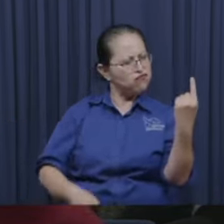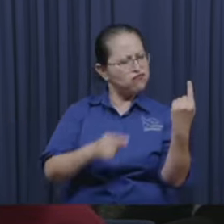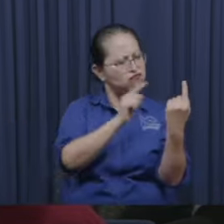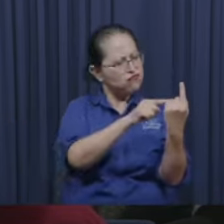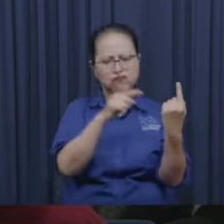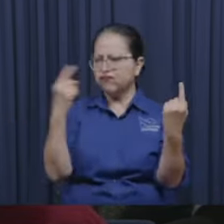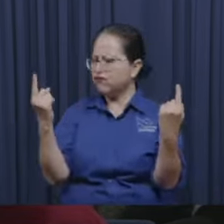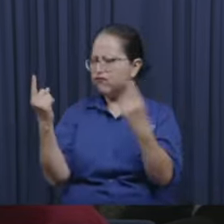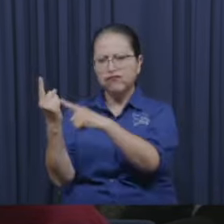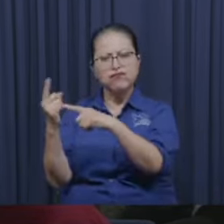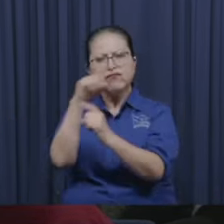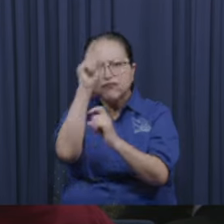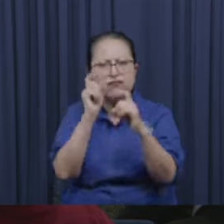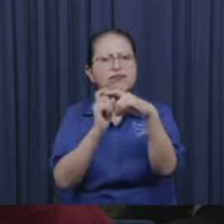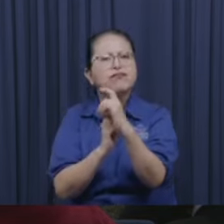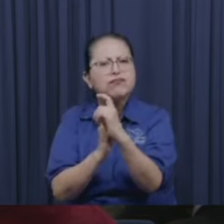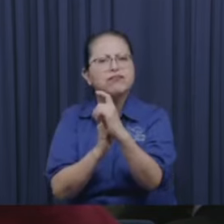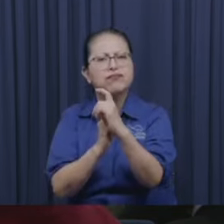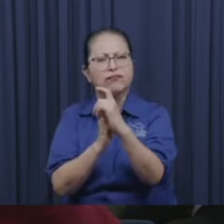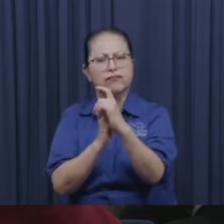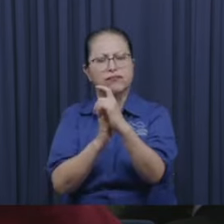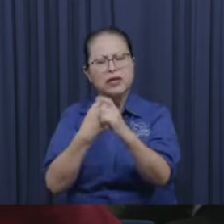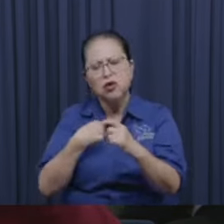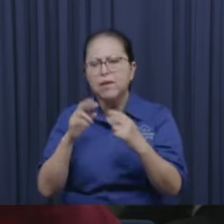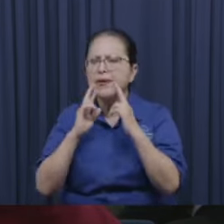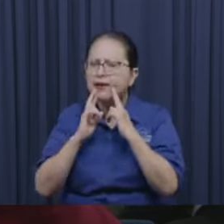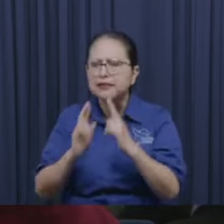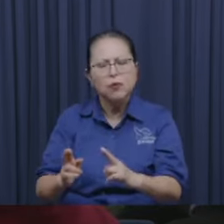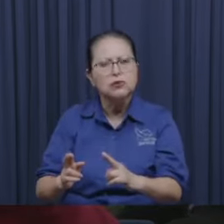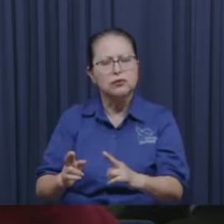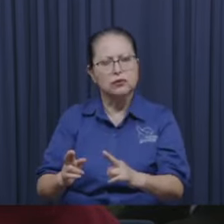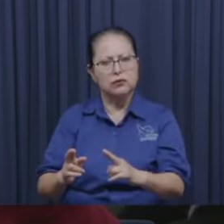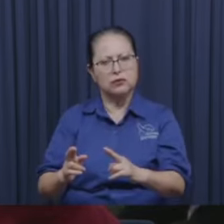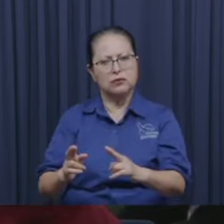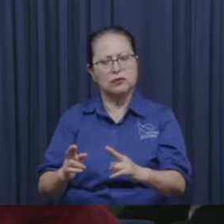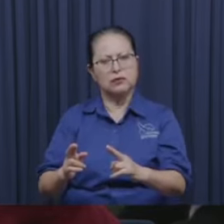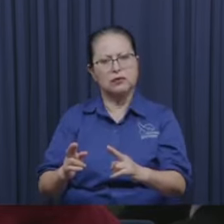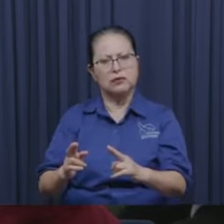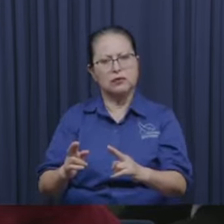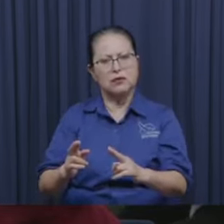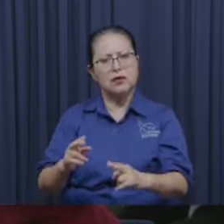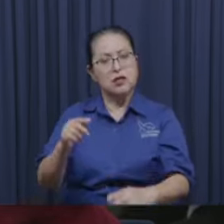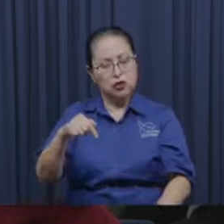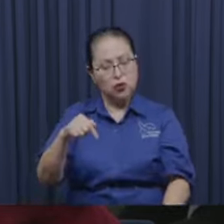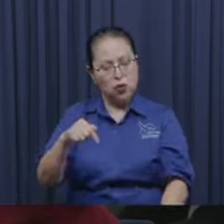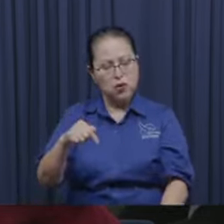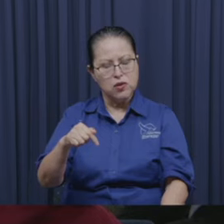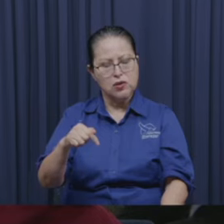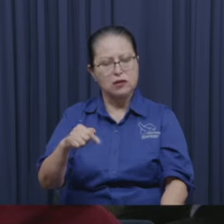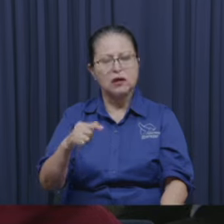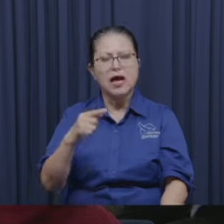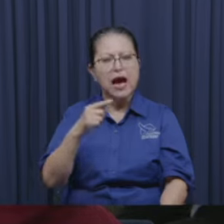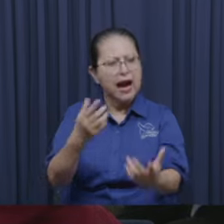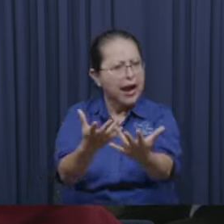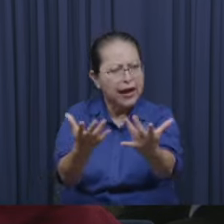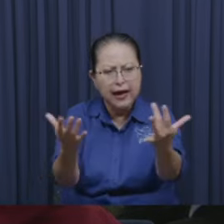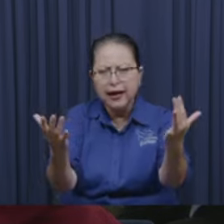y Guillermo le contesta a Sergio y estoy haciendo pública mi congregación mi mi